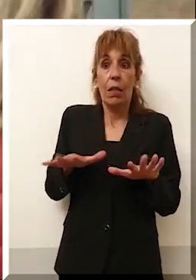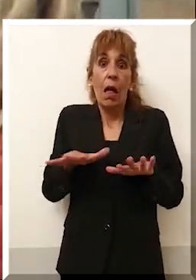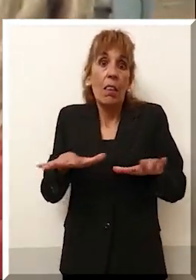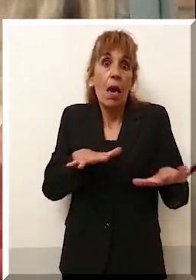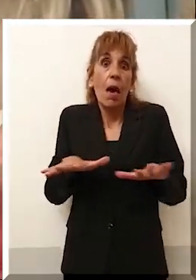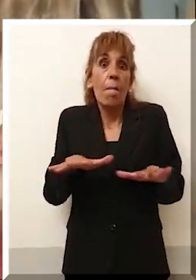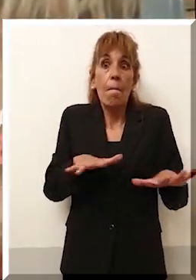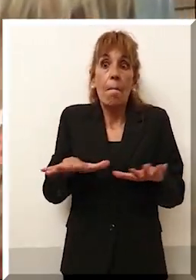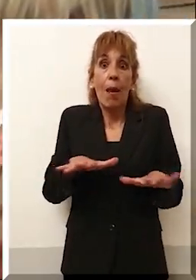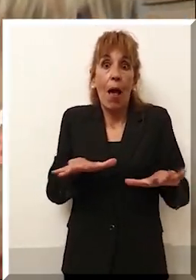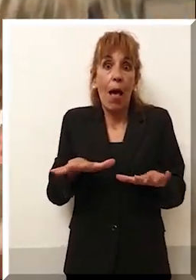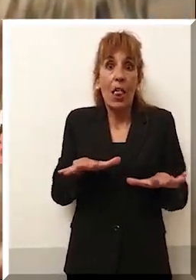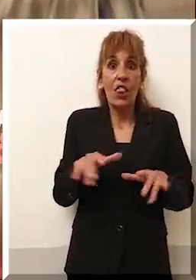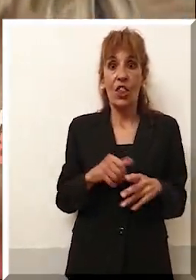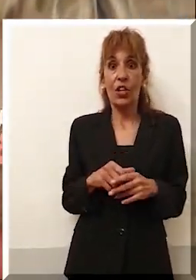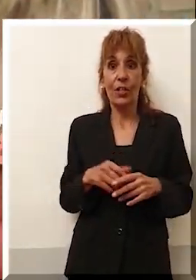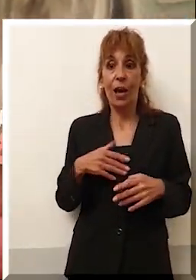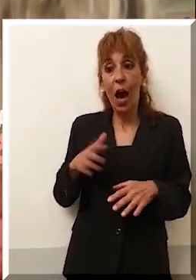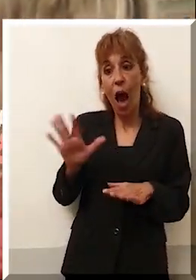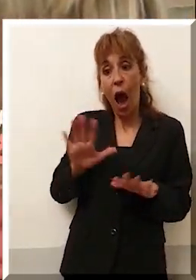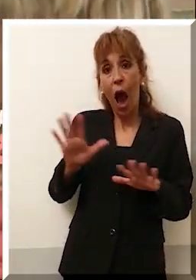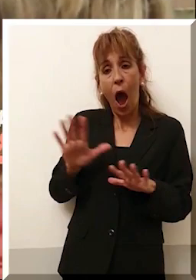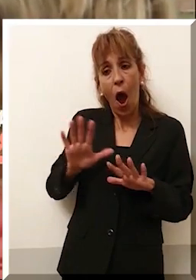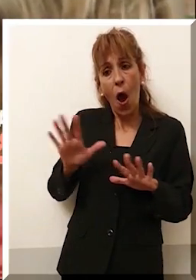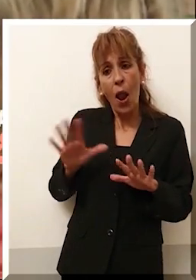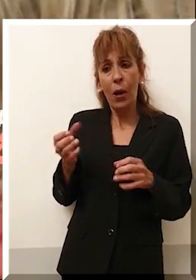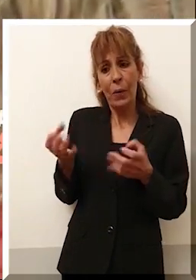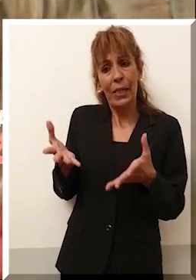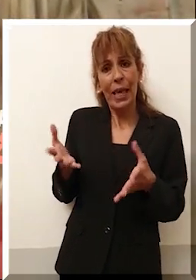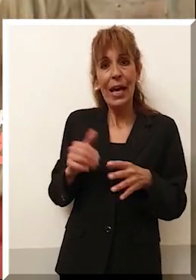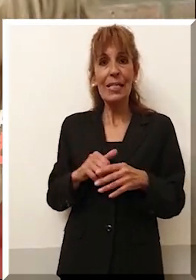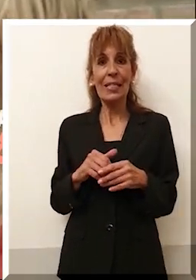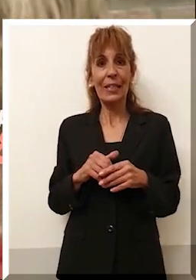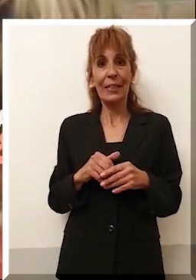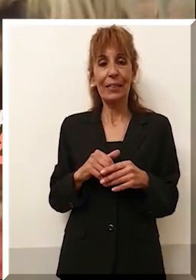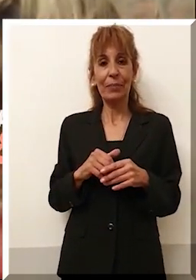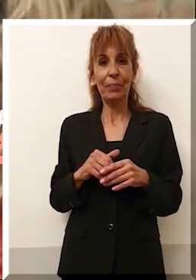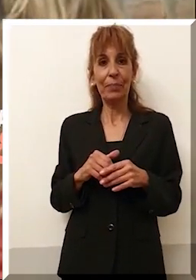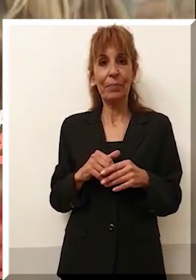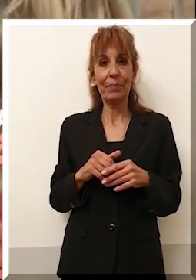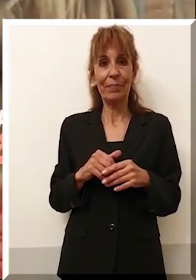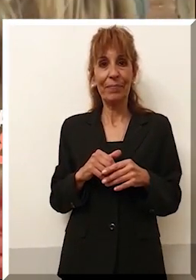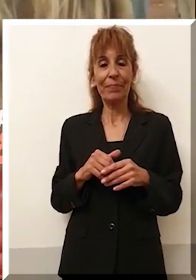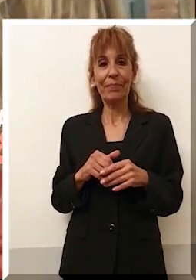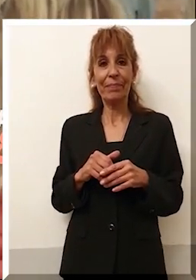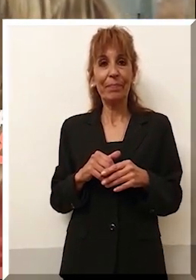Hola. ¿Qué tal? Buenas tardes. ¿Qué tal? ¿Cómo estás? ¿Mirá, Ciro? Hola. Ciro. ¿Cómo bonita todo tiempo? Sí, mamina. Hola, pichón. ¿Cómo estás? Hola, ustedes. ¿Lo agarro? Sí.